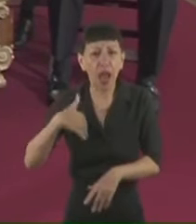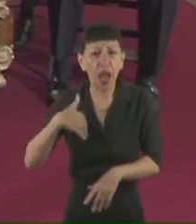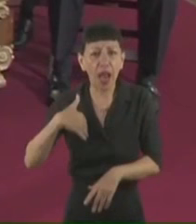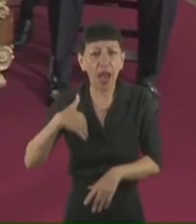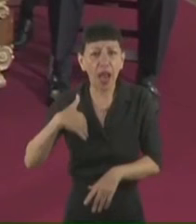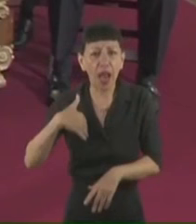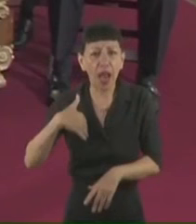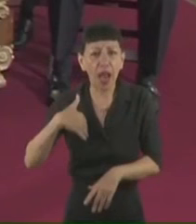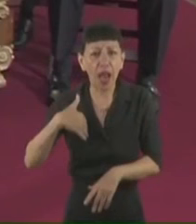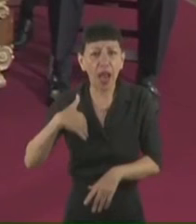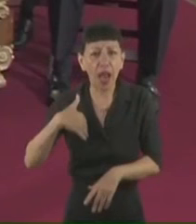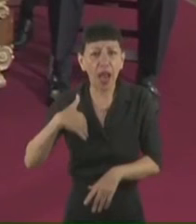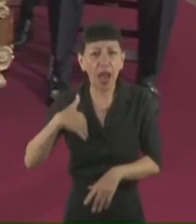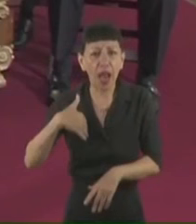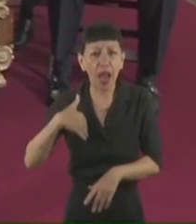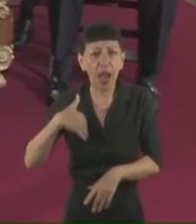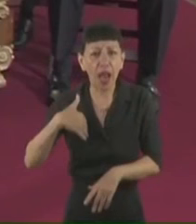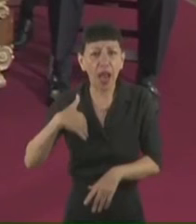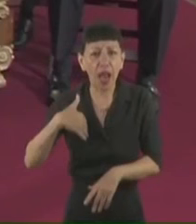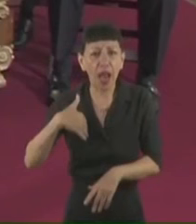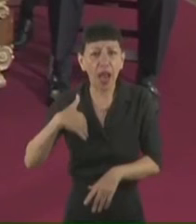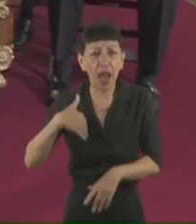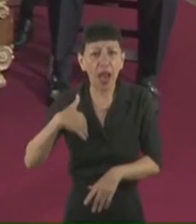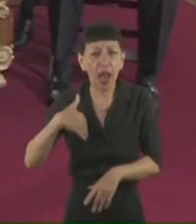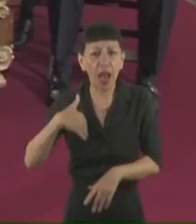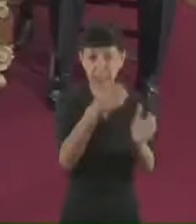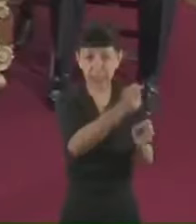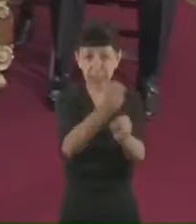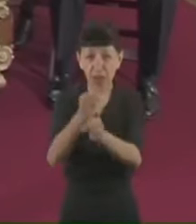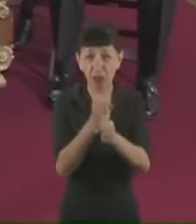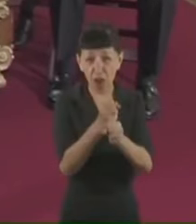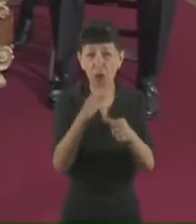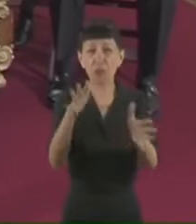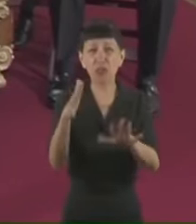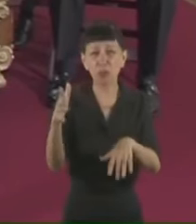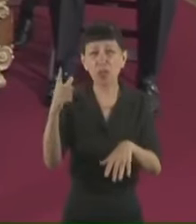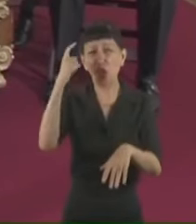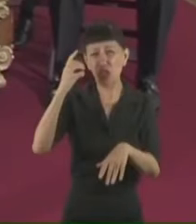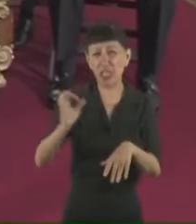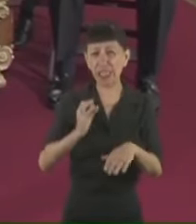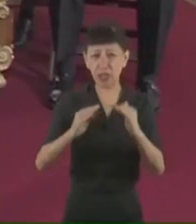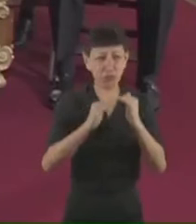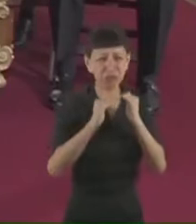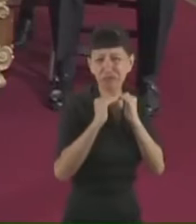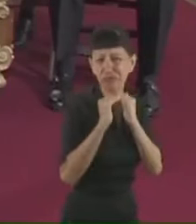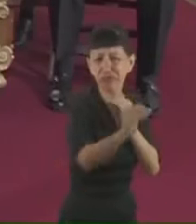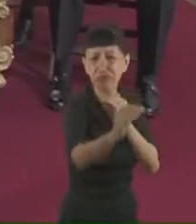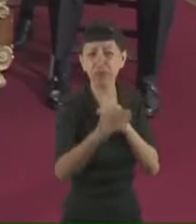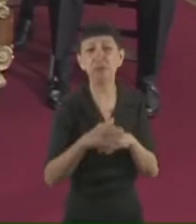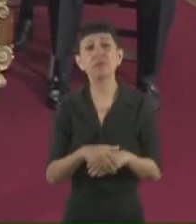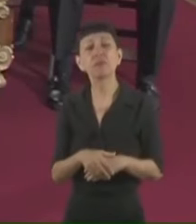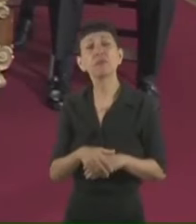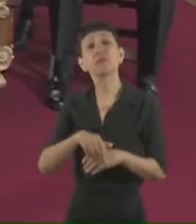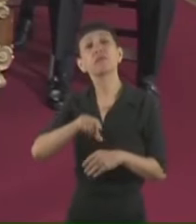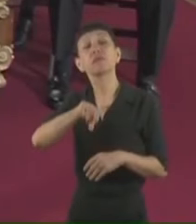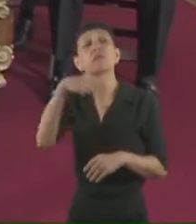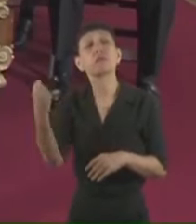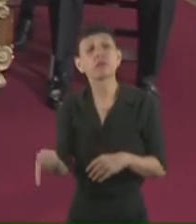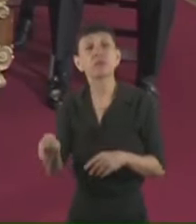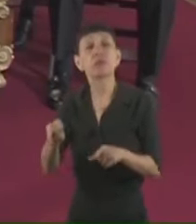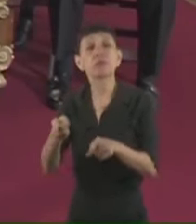precario y salarios reales miserables y seis de cada 10 chicos entre C y 14 años son